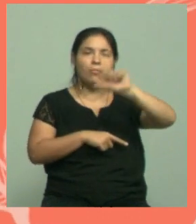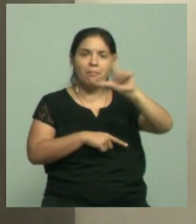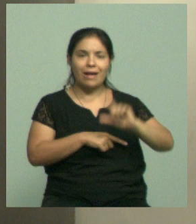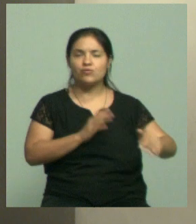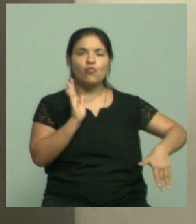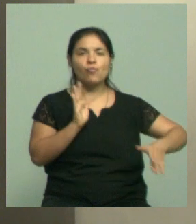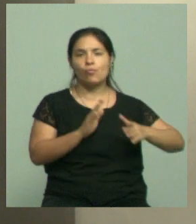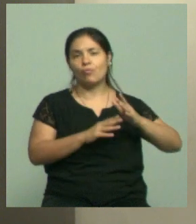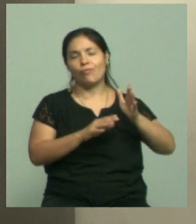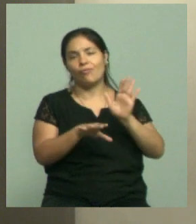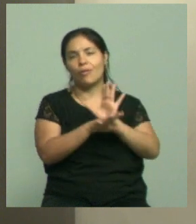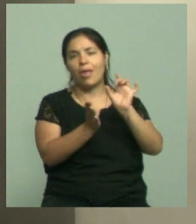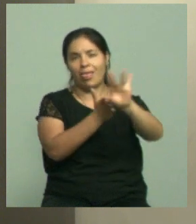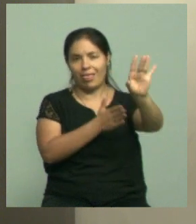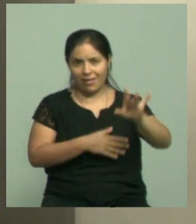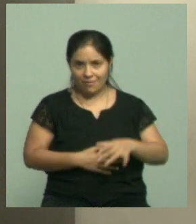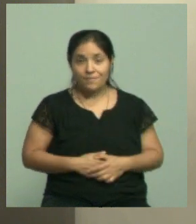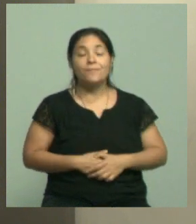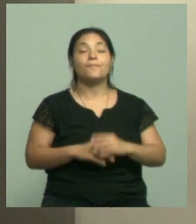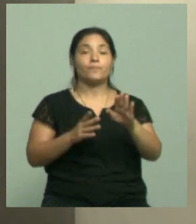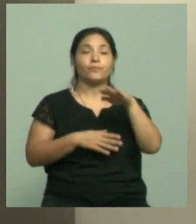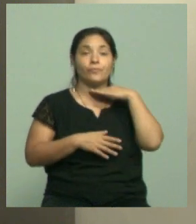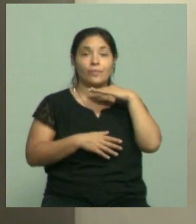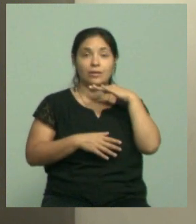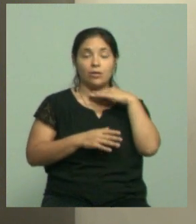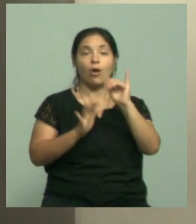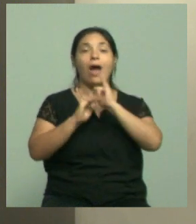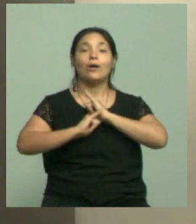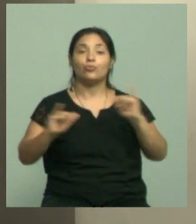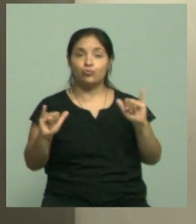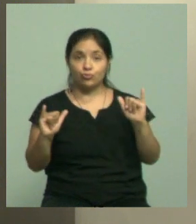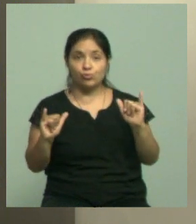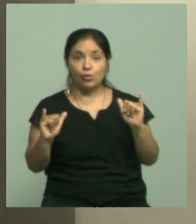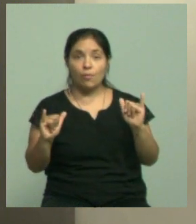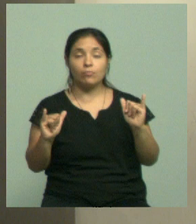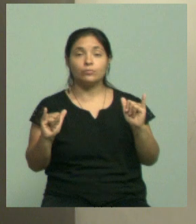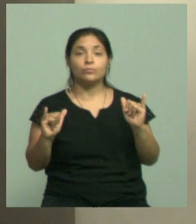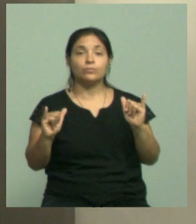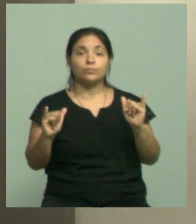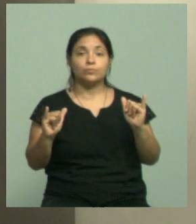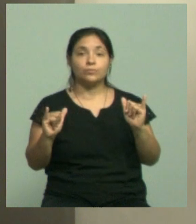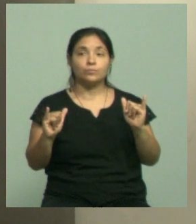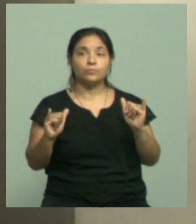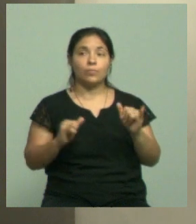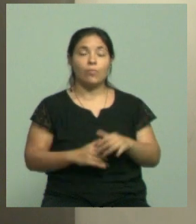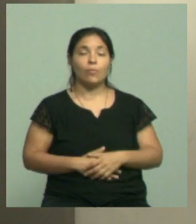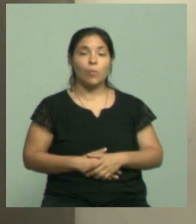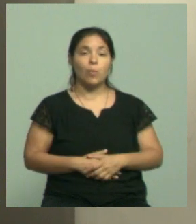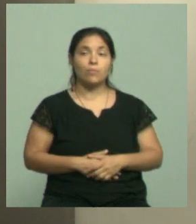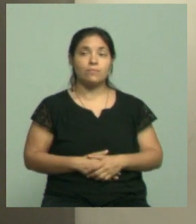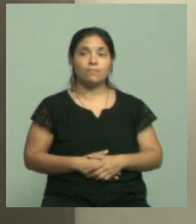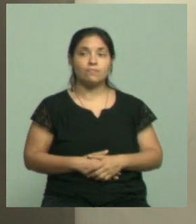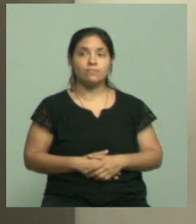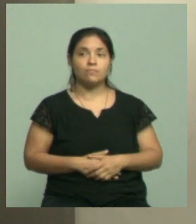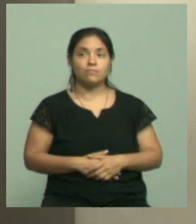que derivó en el hecho de que México anunciara de que le iba a dar, lo iba a tratar como